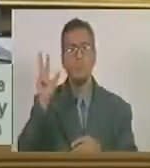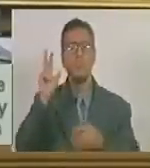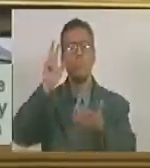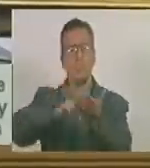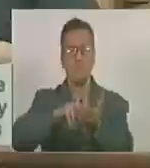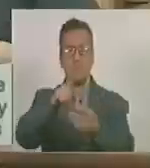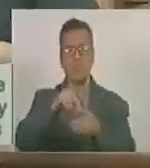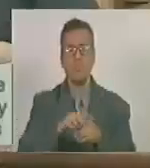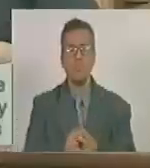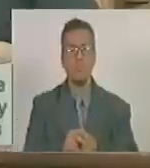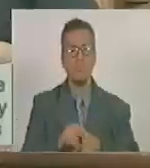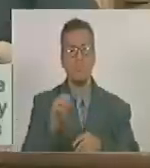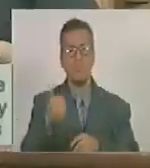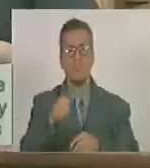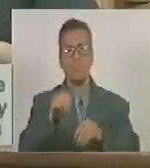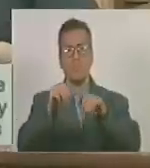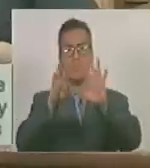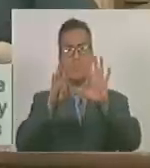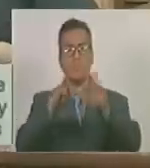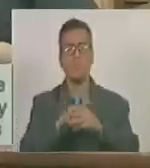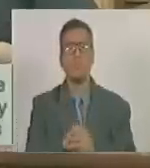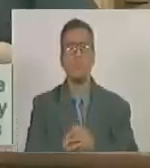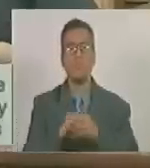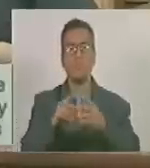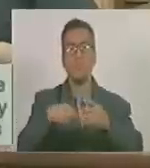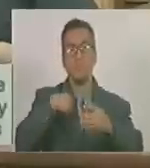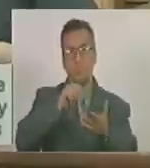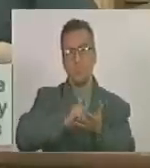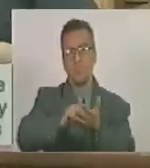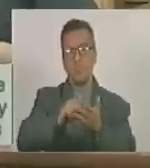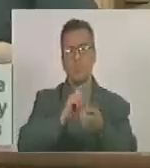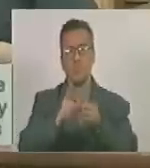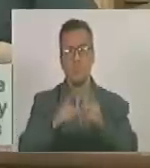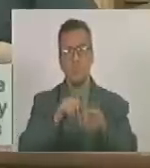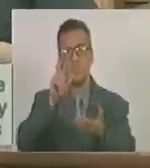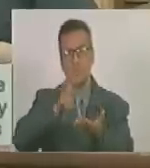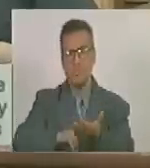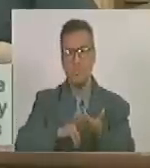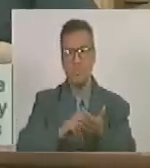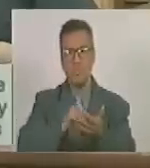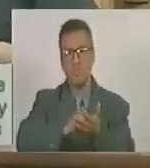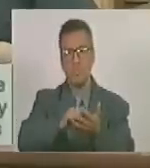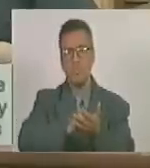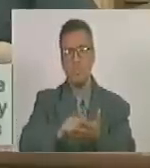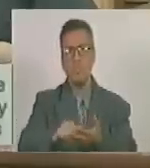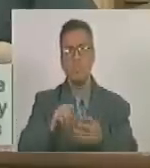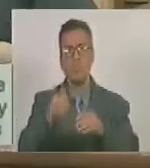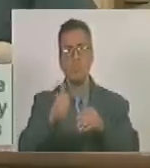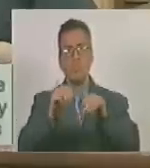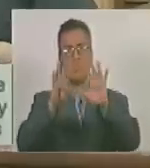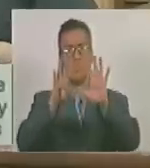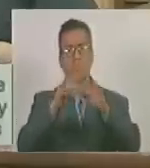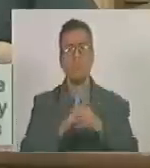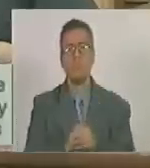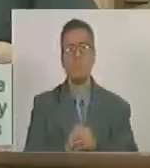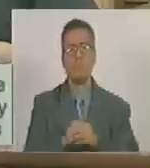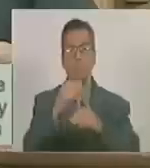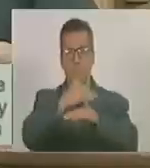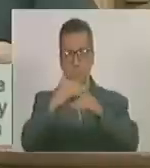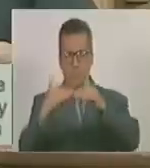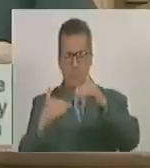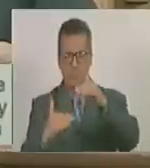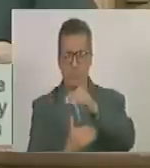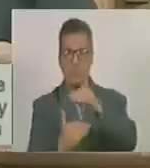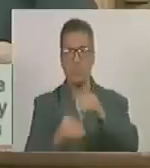Aprobado. Siguiente. 19. Se propone aprobar con modificación el contenido del artículo 19, que pasa a ser